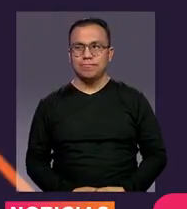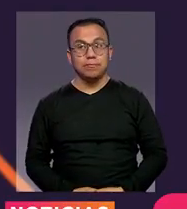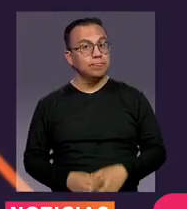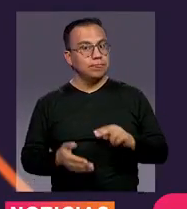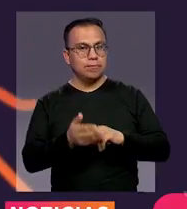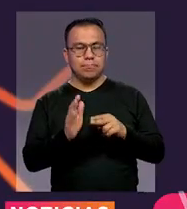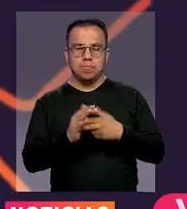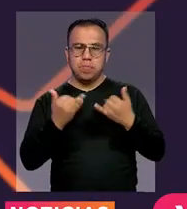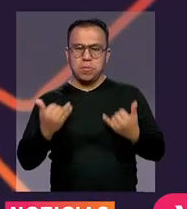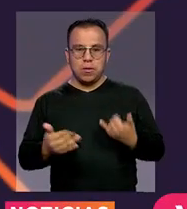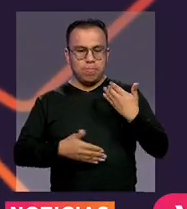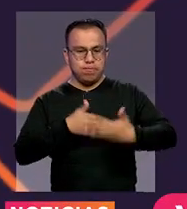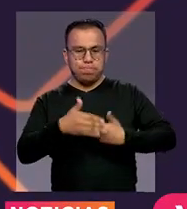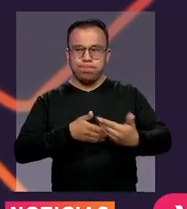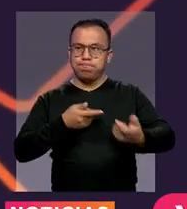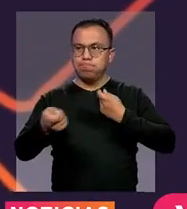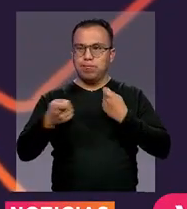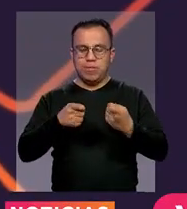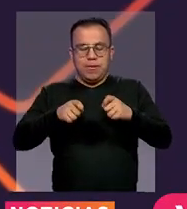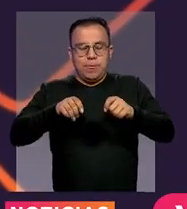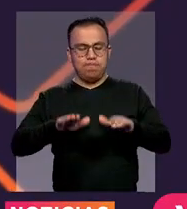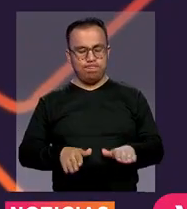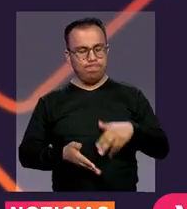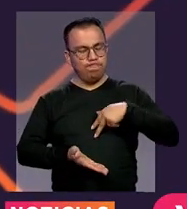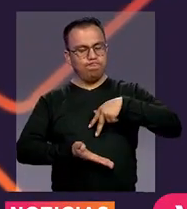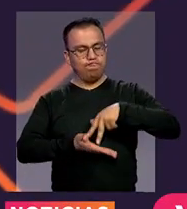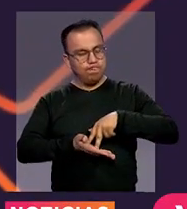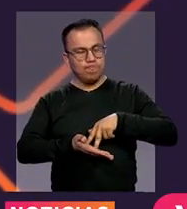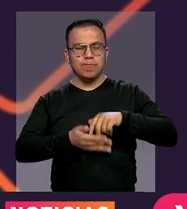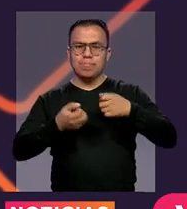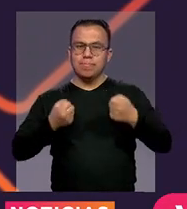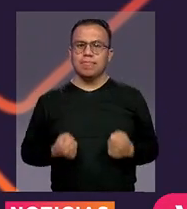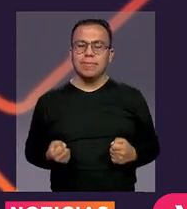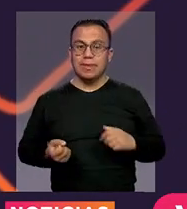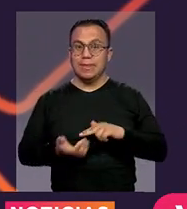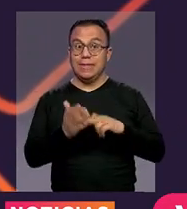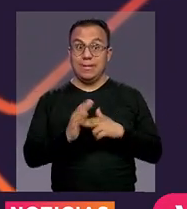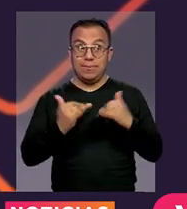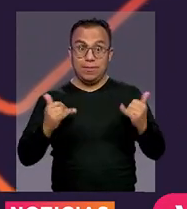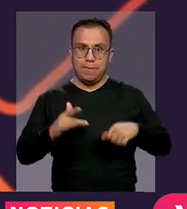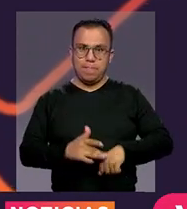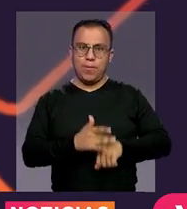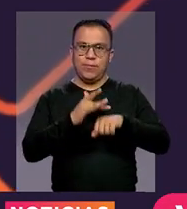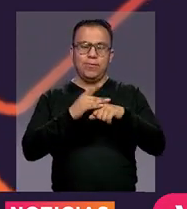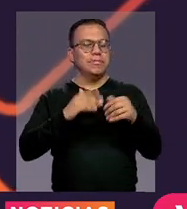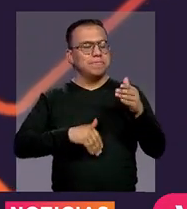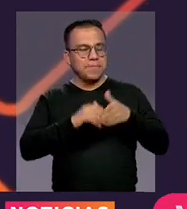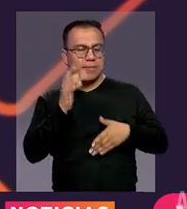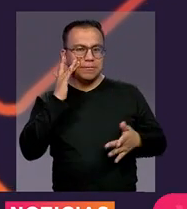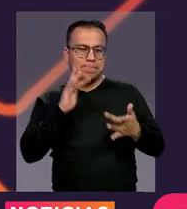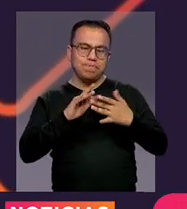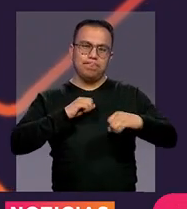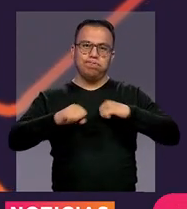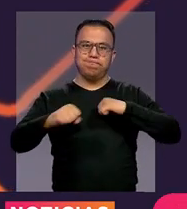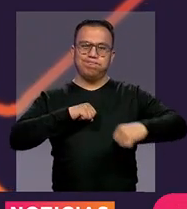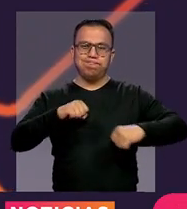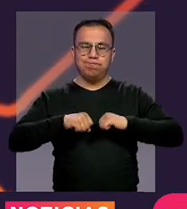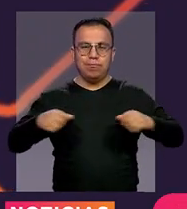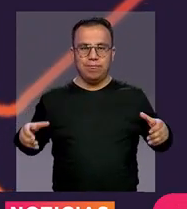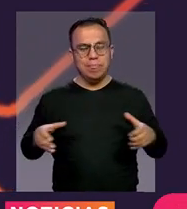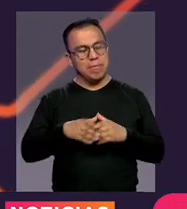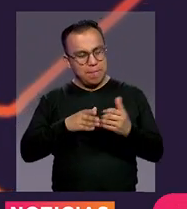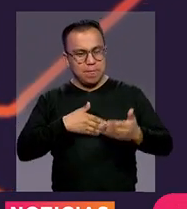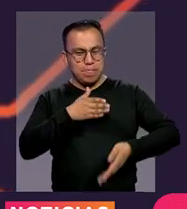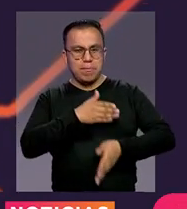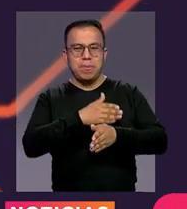muy importante mantener los pies en la tierra y que digamos que esto sea una motivación más para ir más